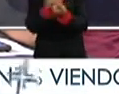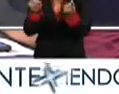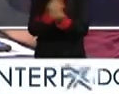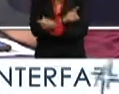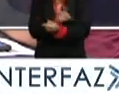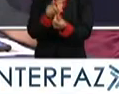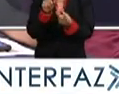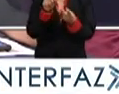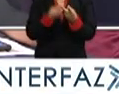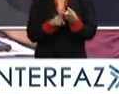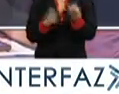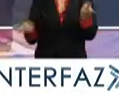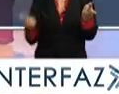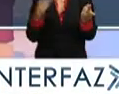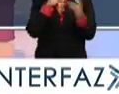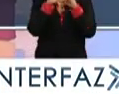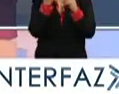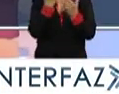convivencia,